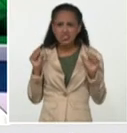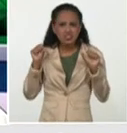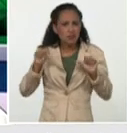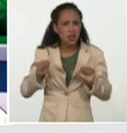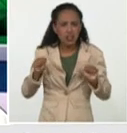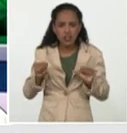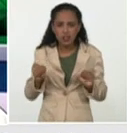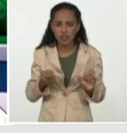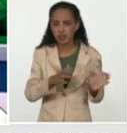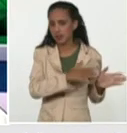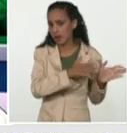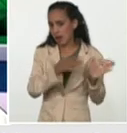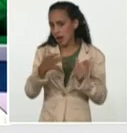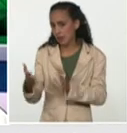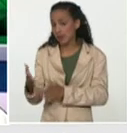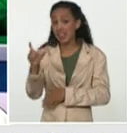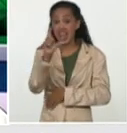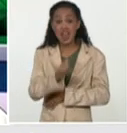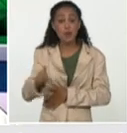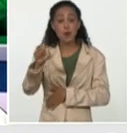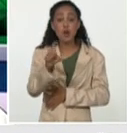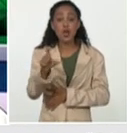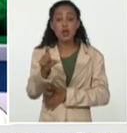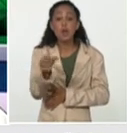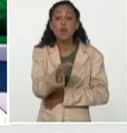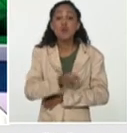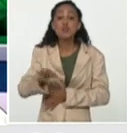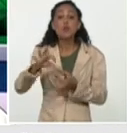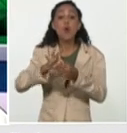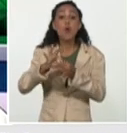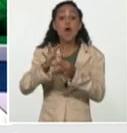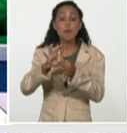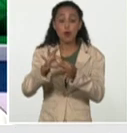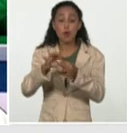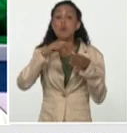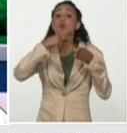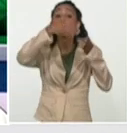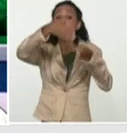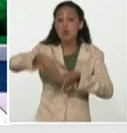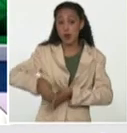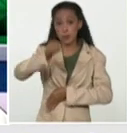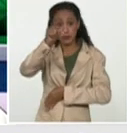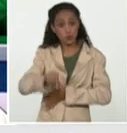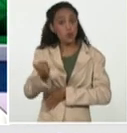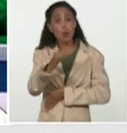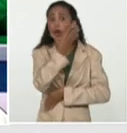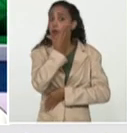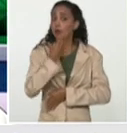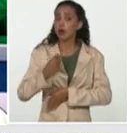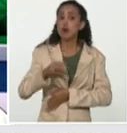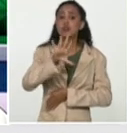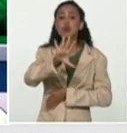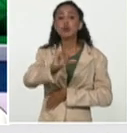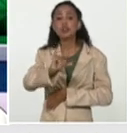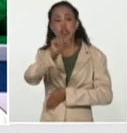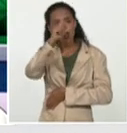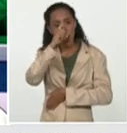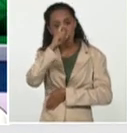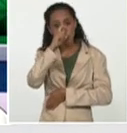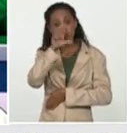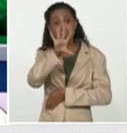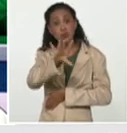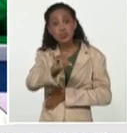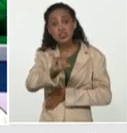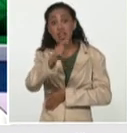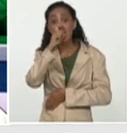el municipio de Guaymaro, fallece un paciente también joven, 56 años de edad, que